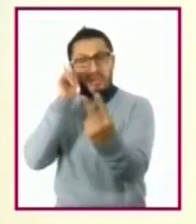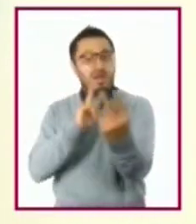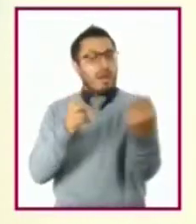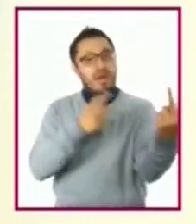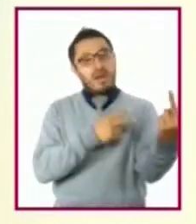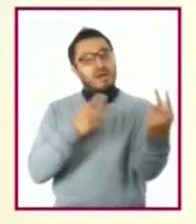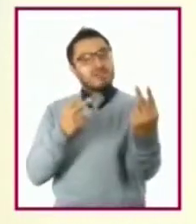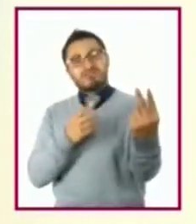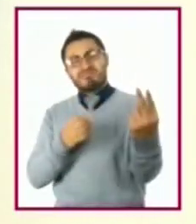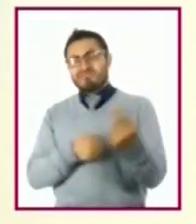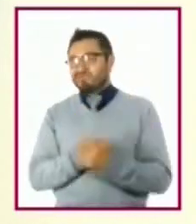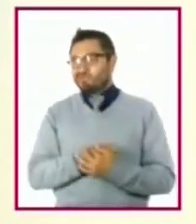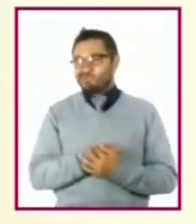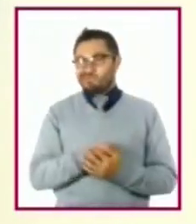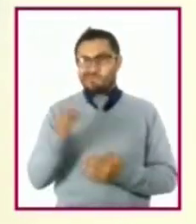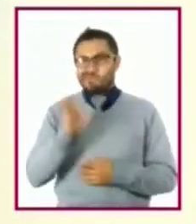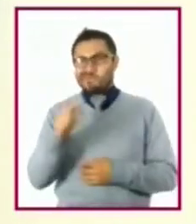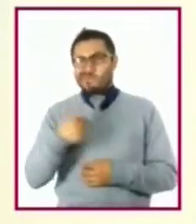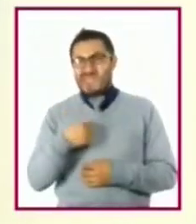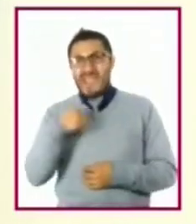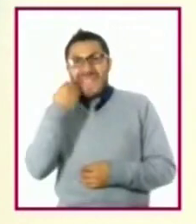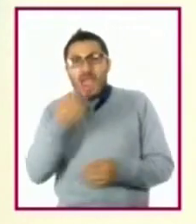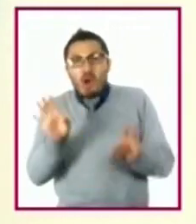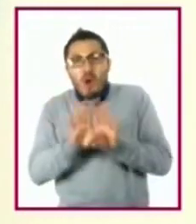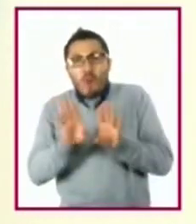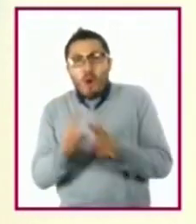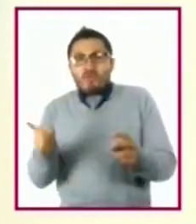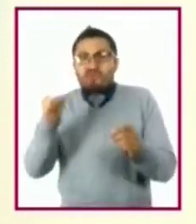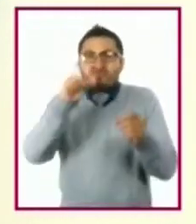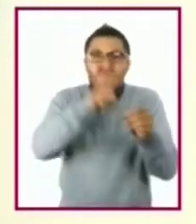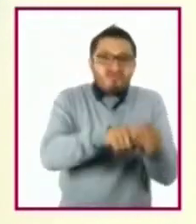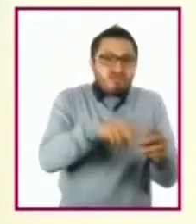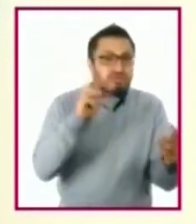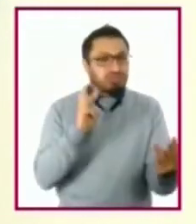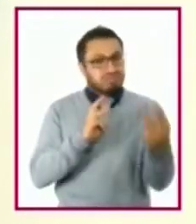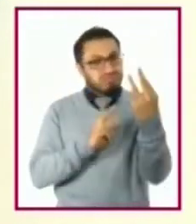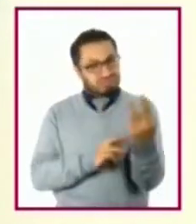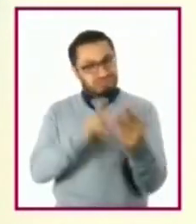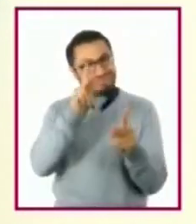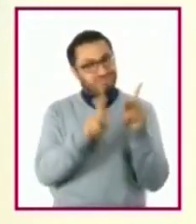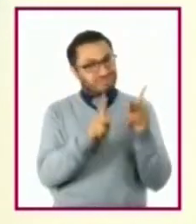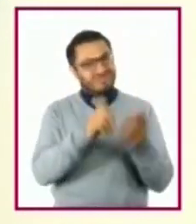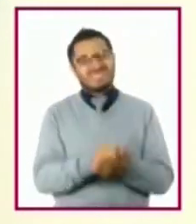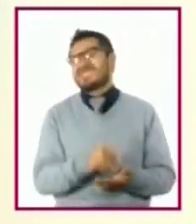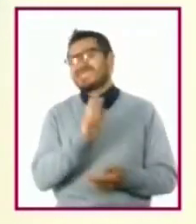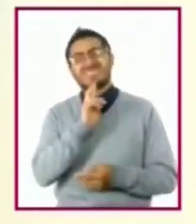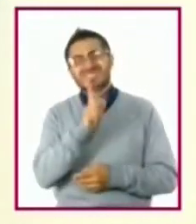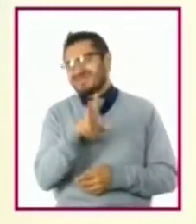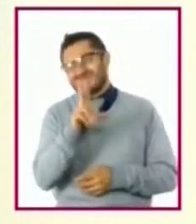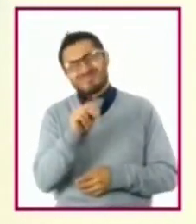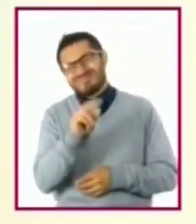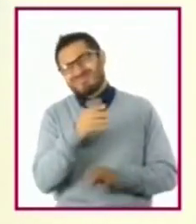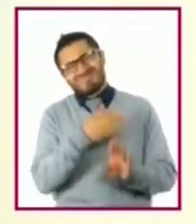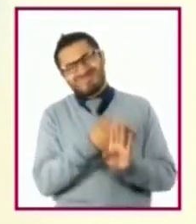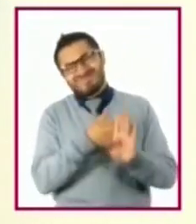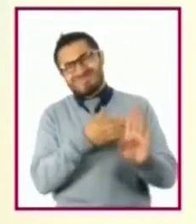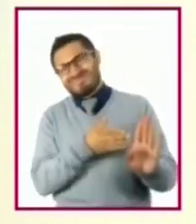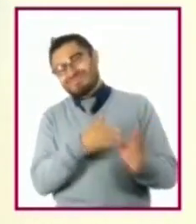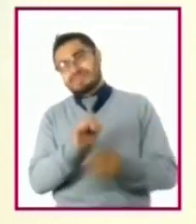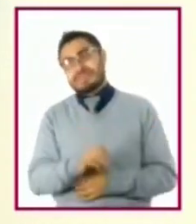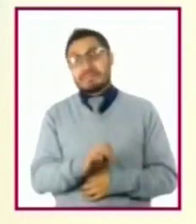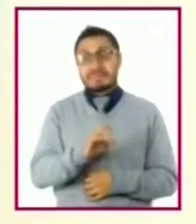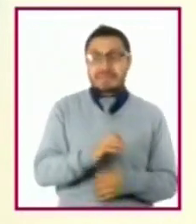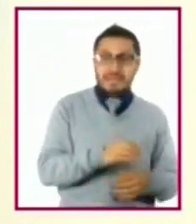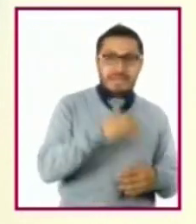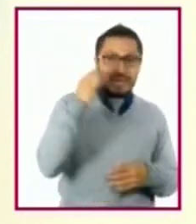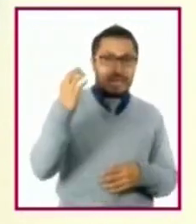o seguro de si te gustaría integrarte a su plática, pero decides que lo mejor es no hacerlo. Cuando llega la docente de la